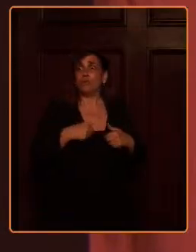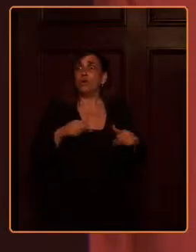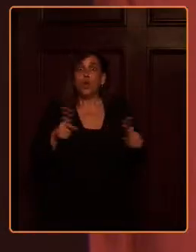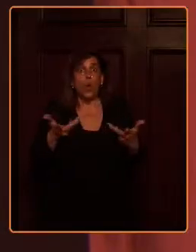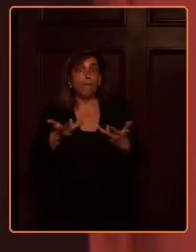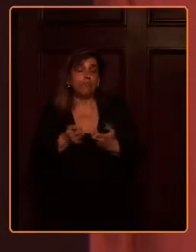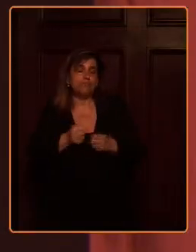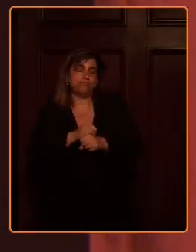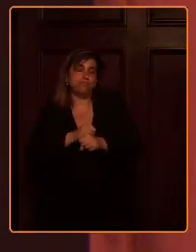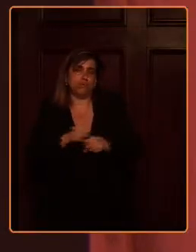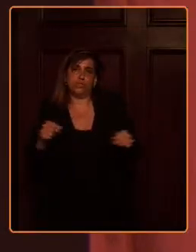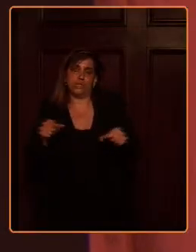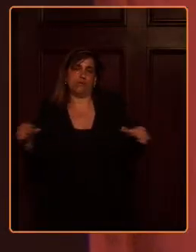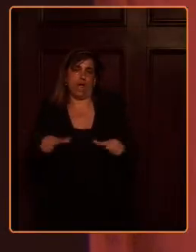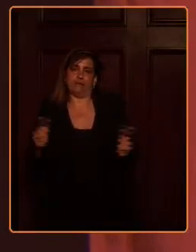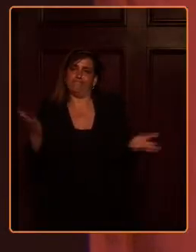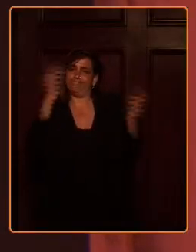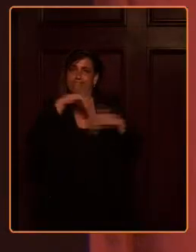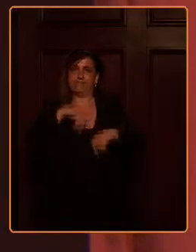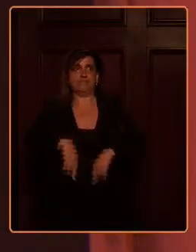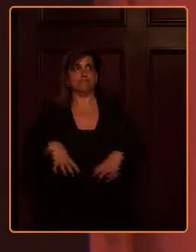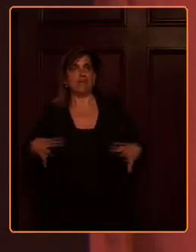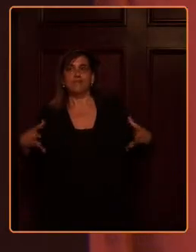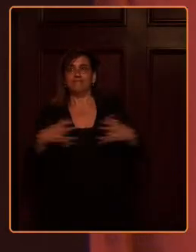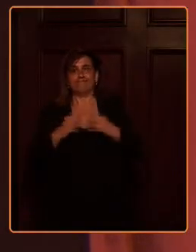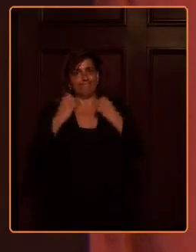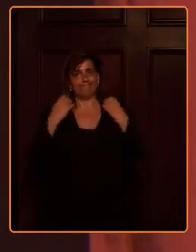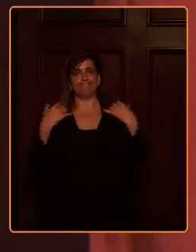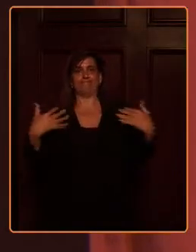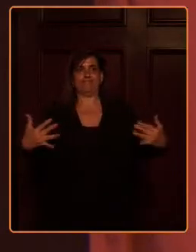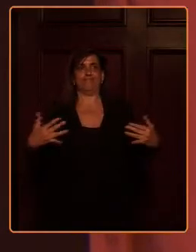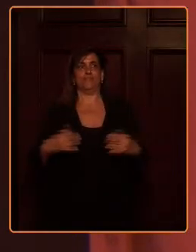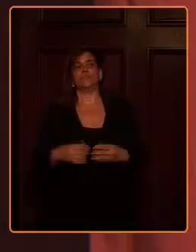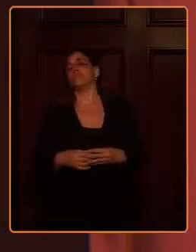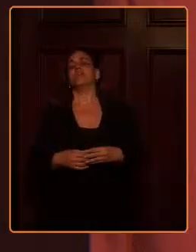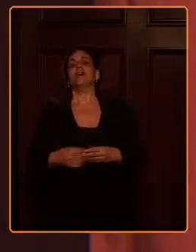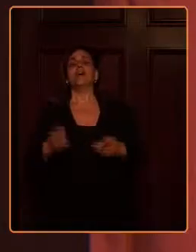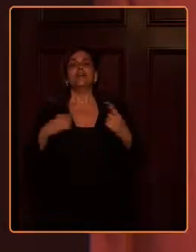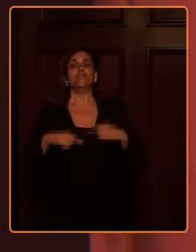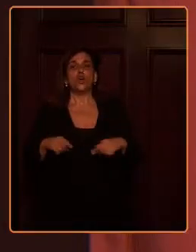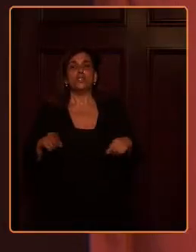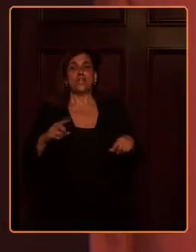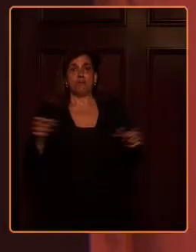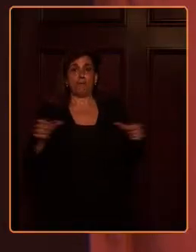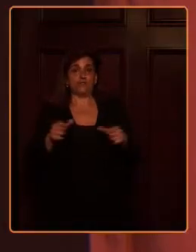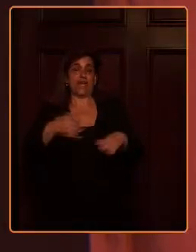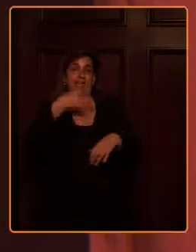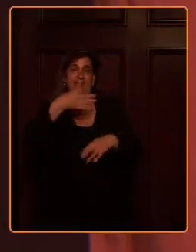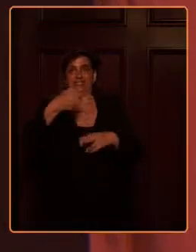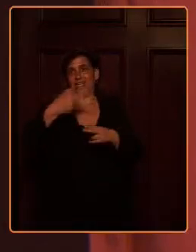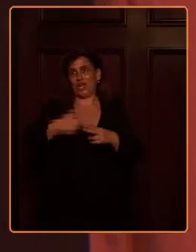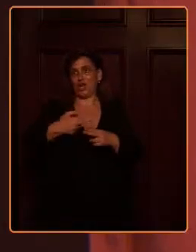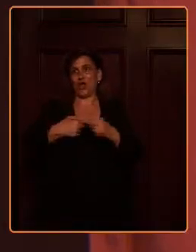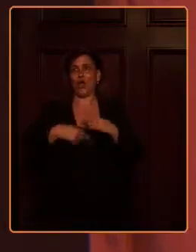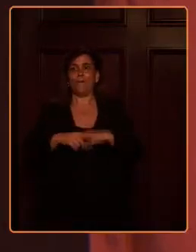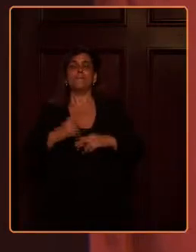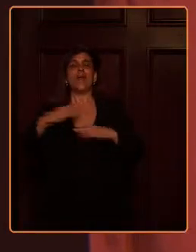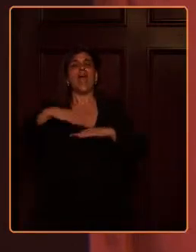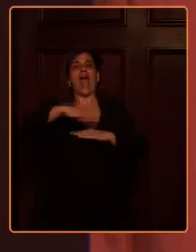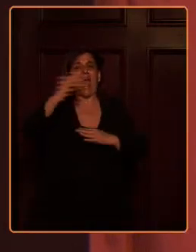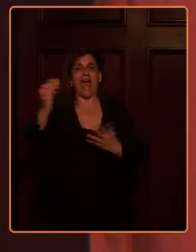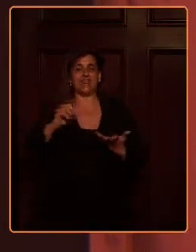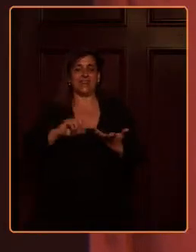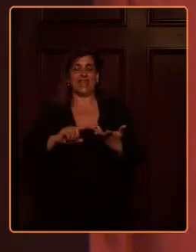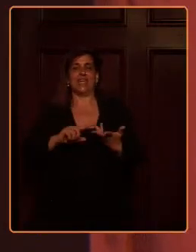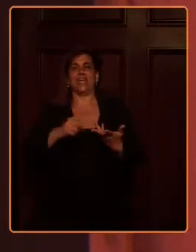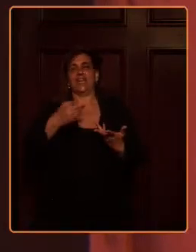sido posible este encuentro que hoy nos congrega aquí. Así que vamos a mencionarlas. Presentan Antel,